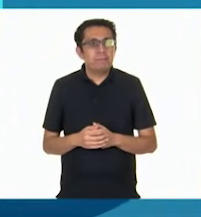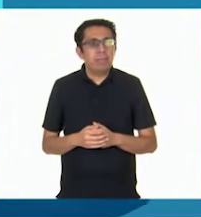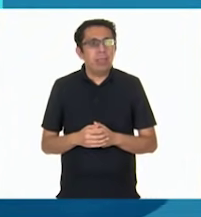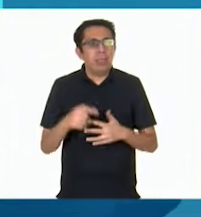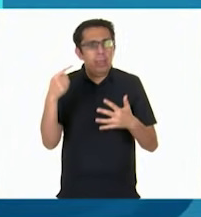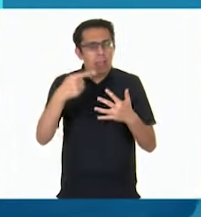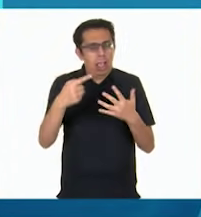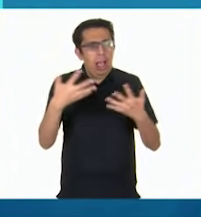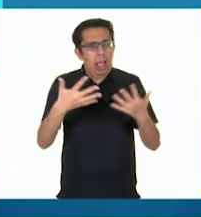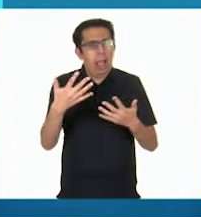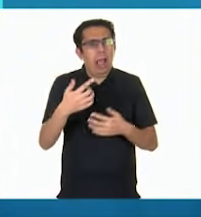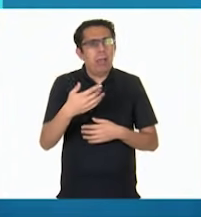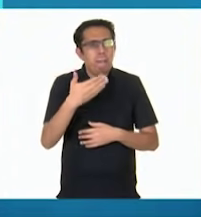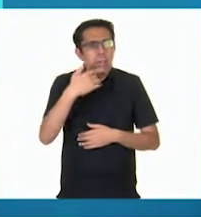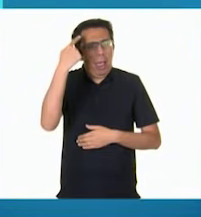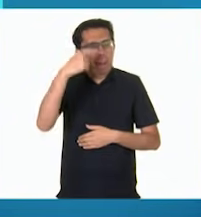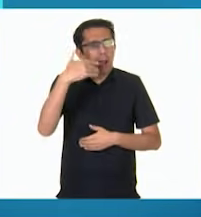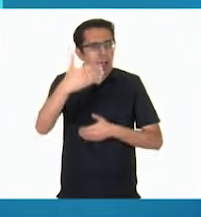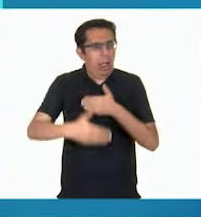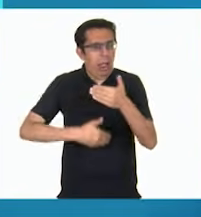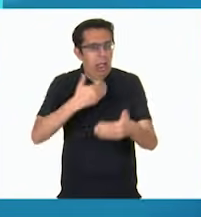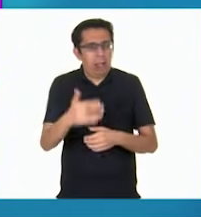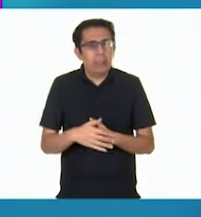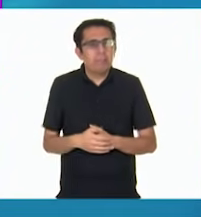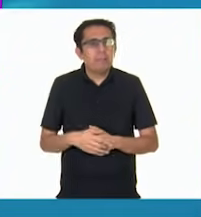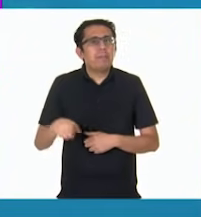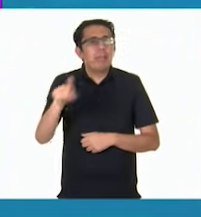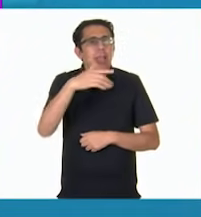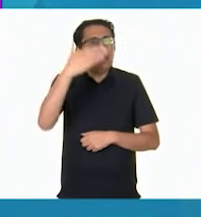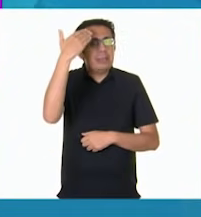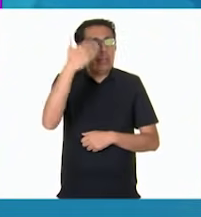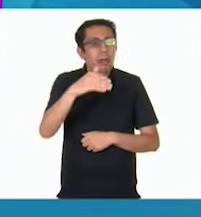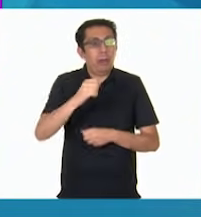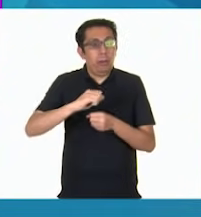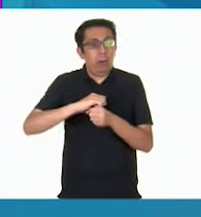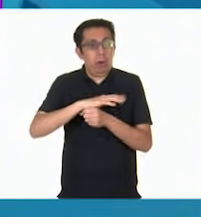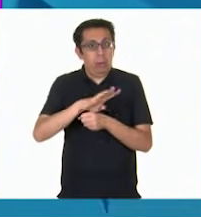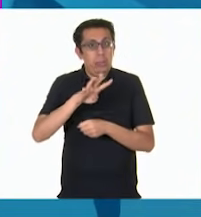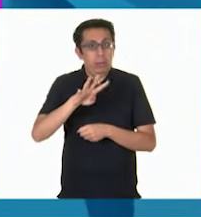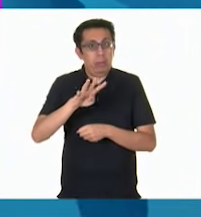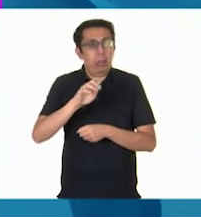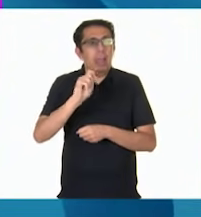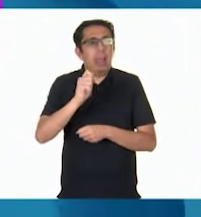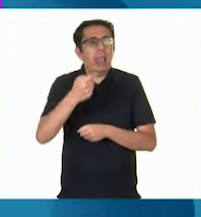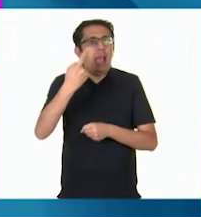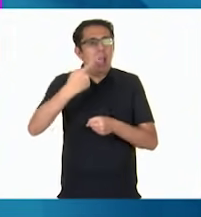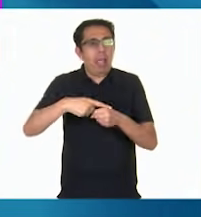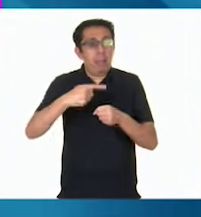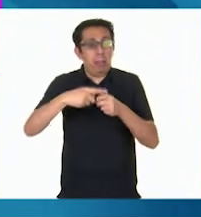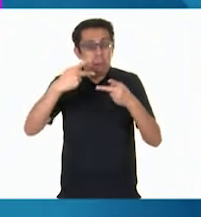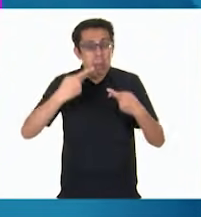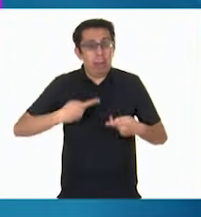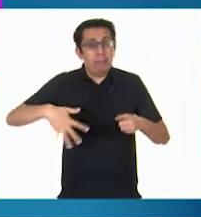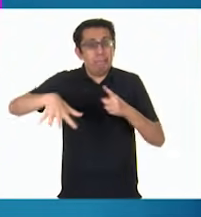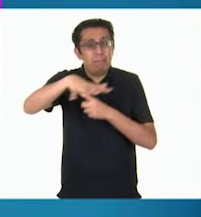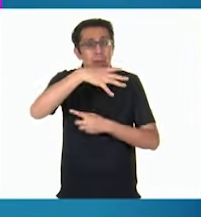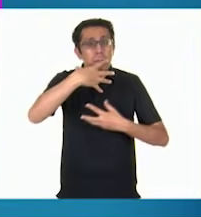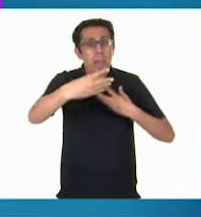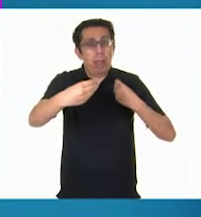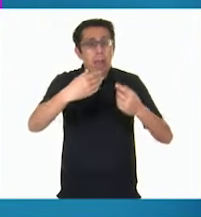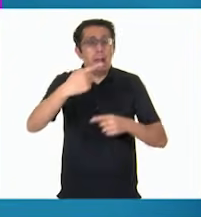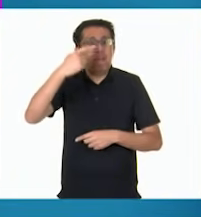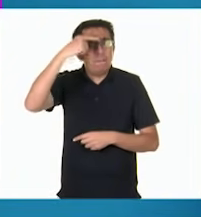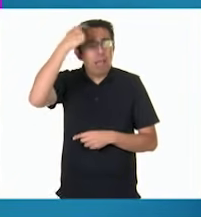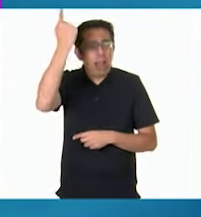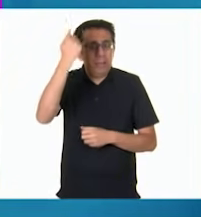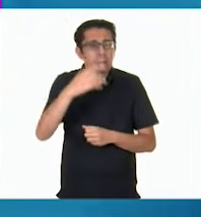Buenas prácticas para seguir adelante. Como todos sabemos, la COVID-19 es una enfermedad que se contagia muy fácilmente entre las